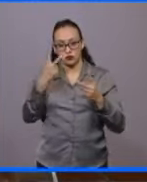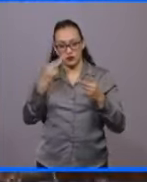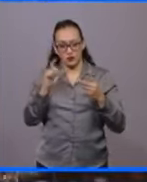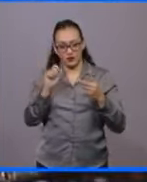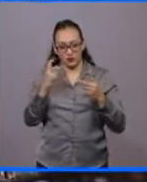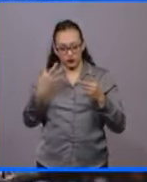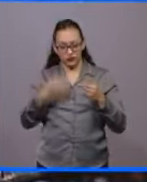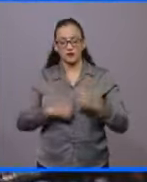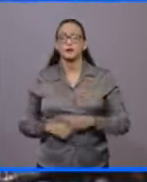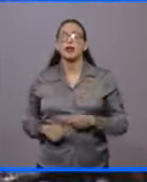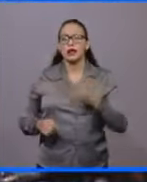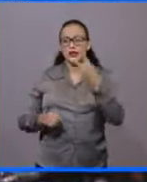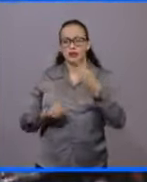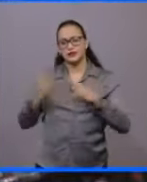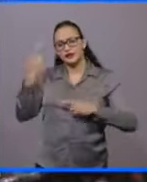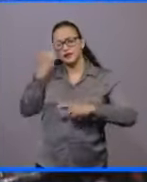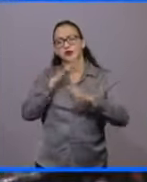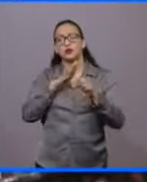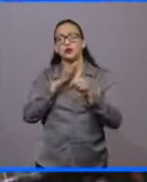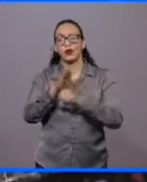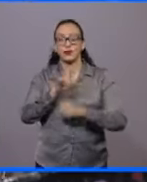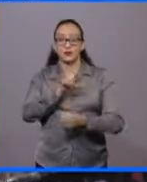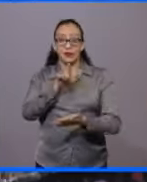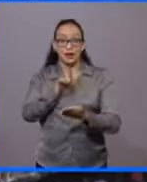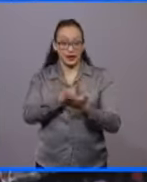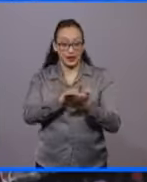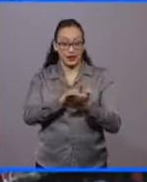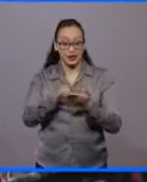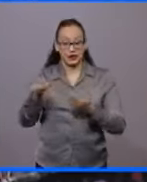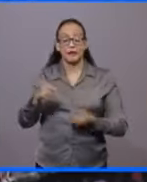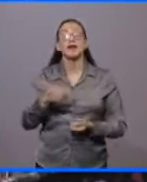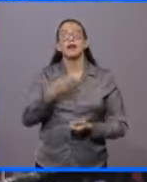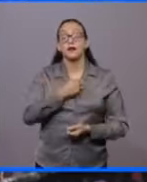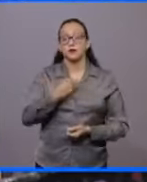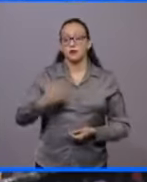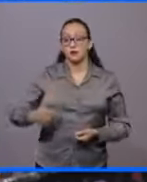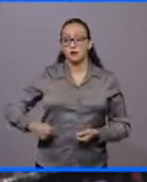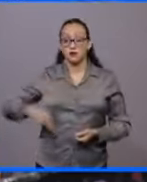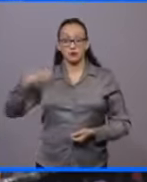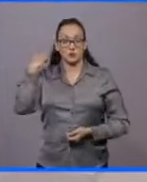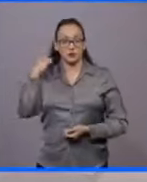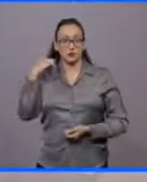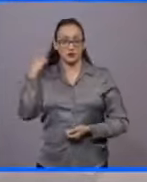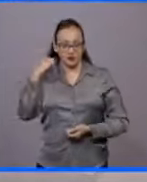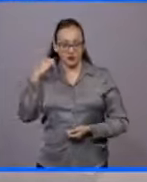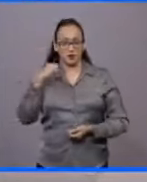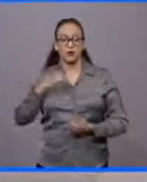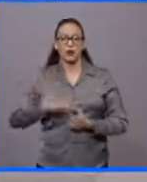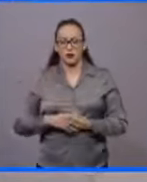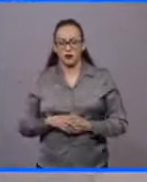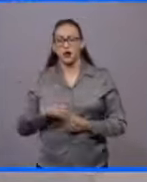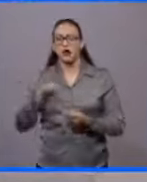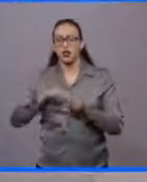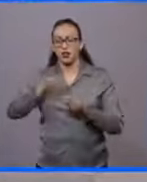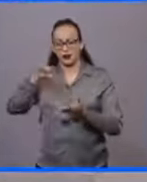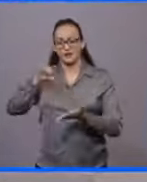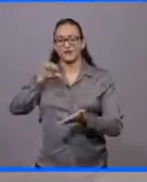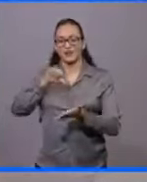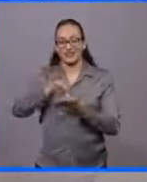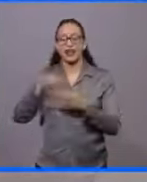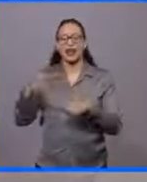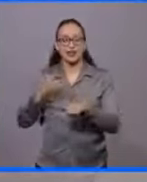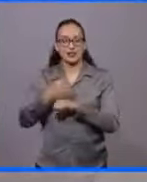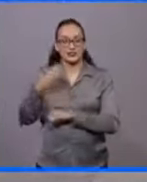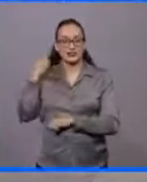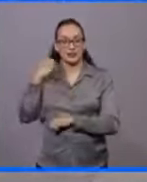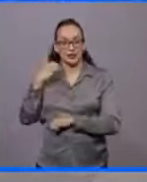101/2024, en la que invalidó disposiciones de la Ley de Ingresos del municipio de Oaxaca de Juárez, Distrito Centro, Estado de